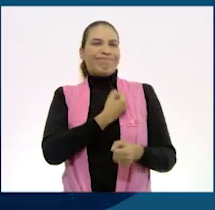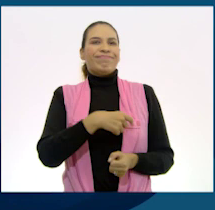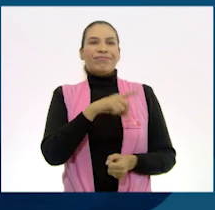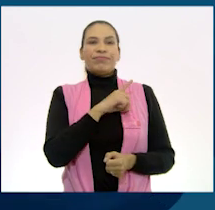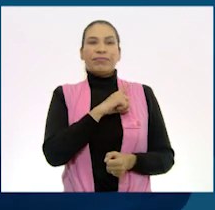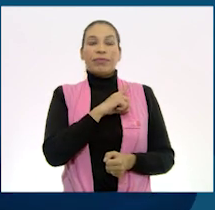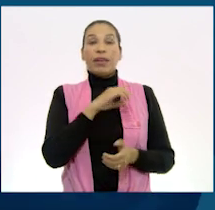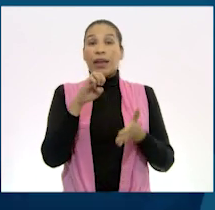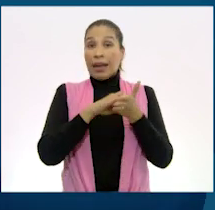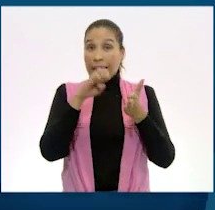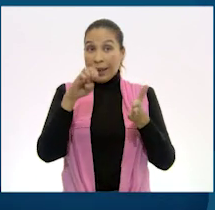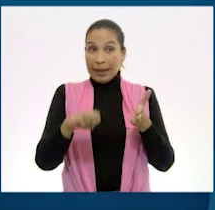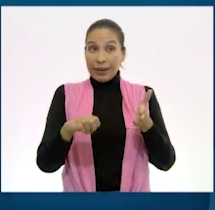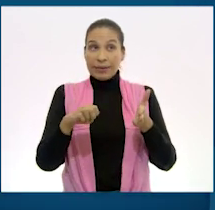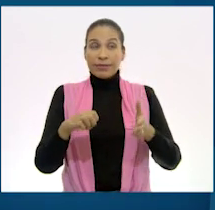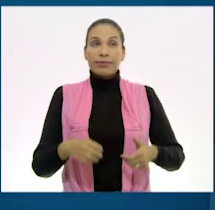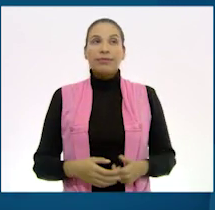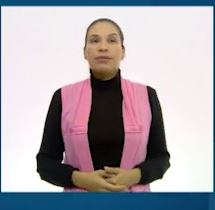Por ejemplo,